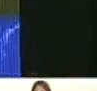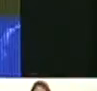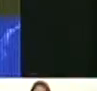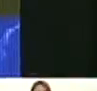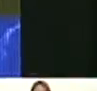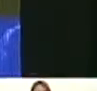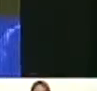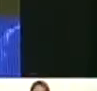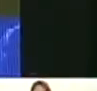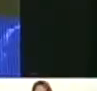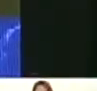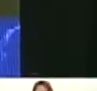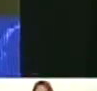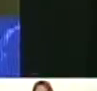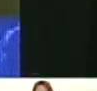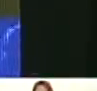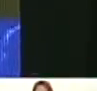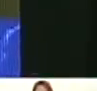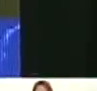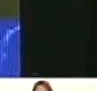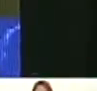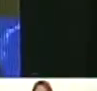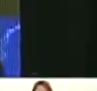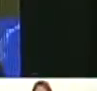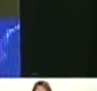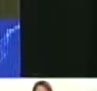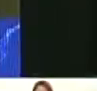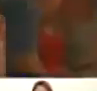patria! ¡Que viva el pueblo!